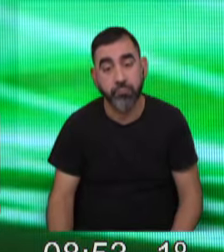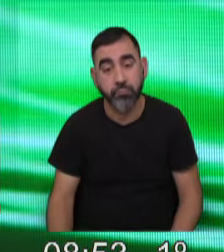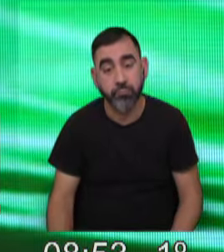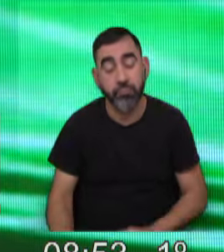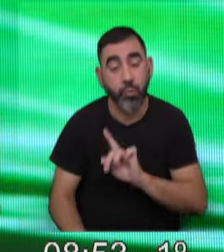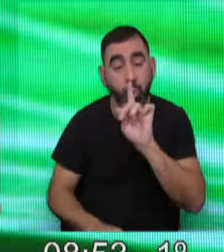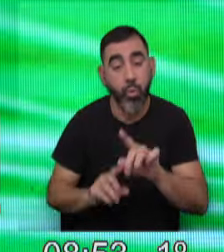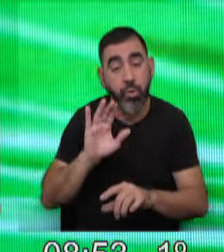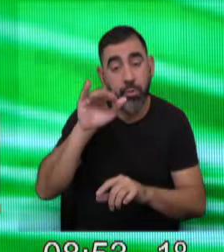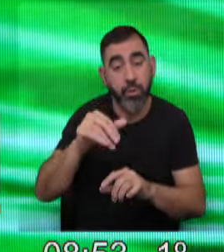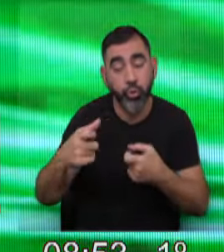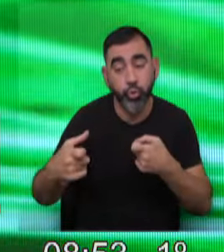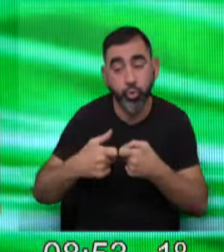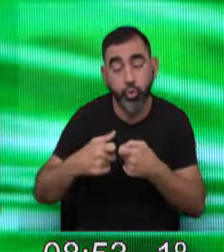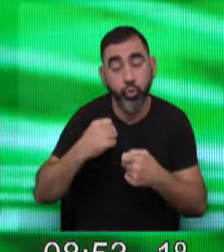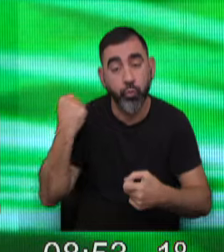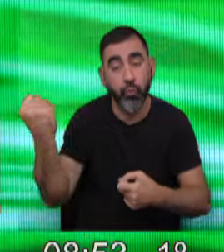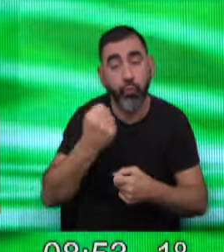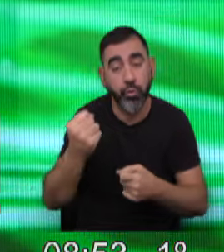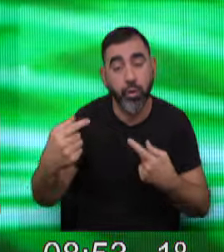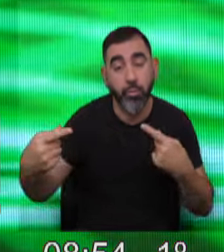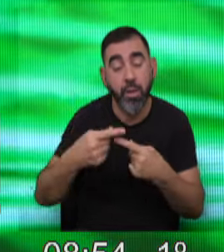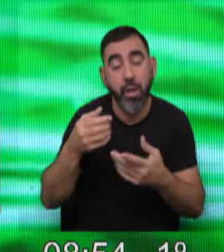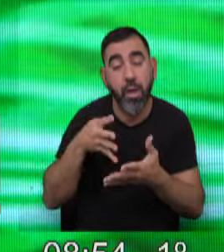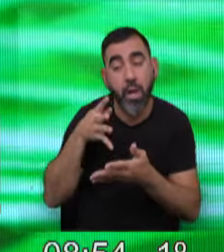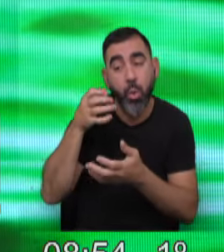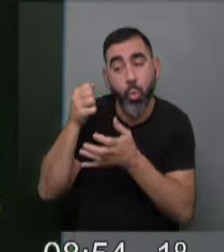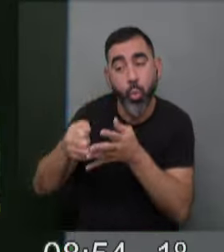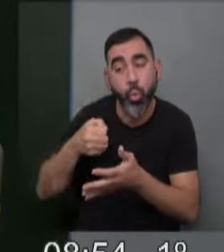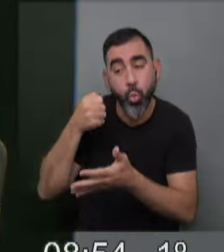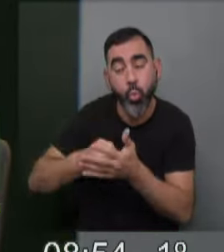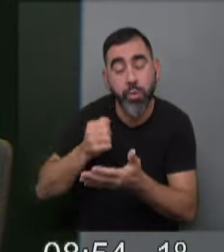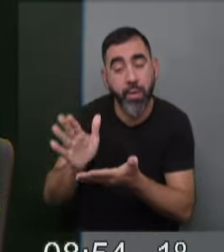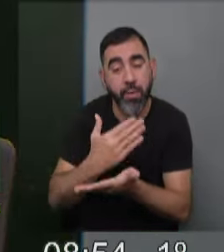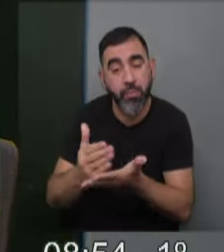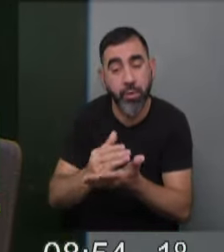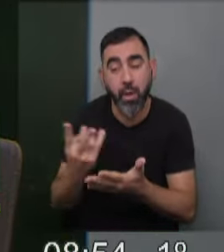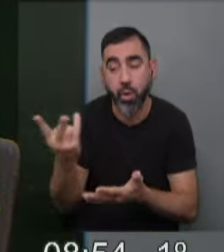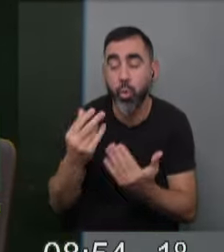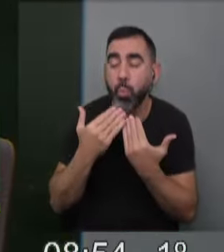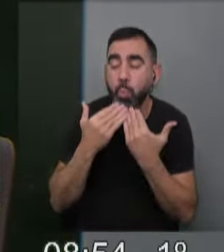la UDELAR es un socio fundamental para la lucha contra la discriminación racial. Bien, Oscar Rorra,